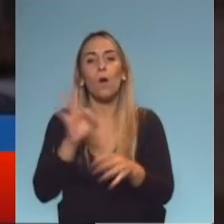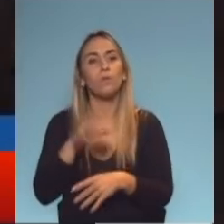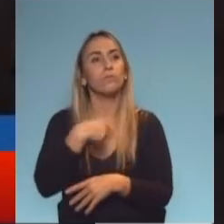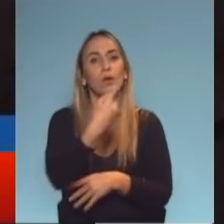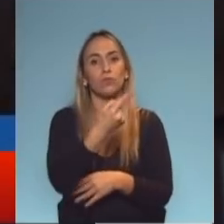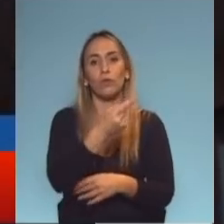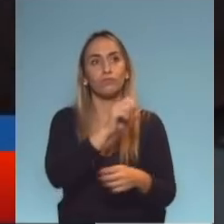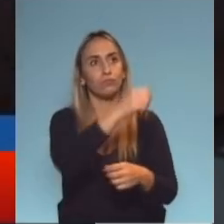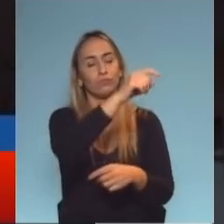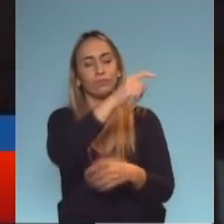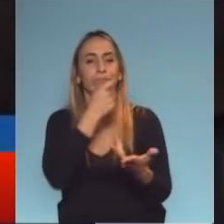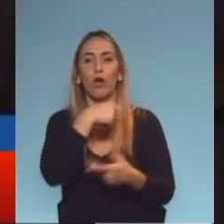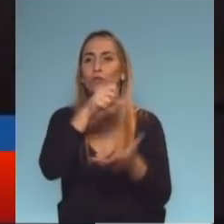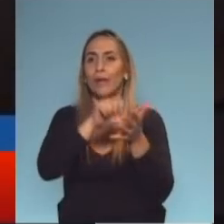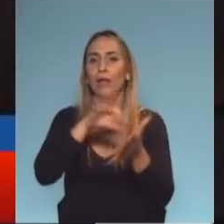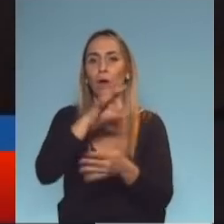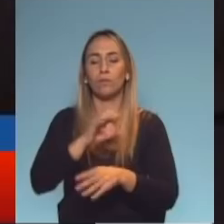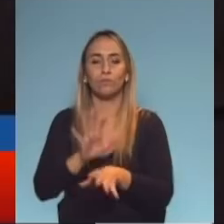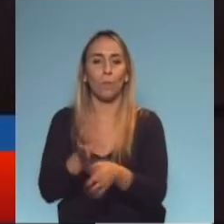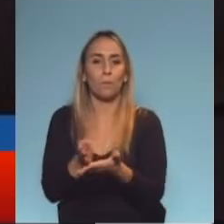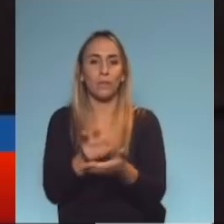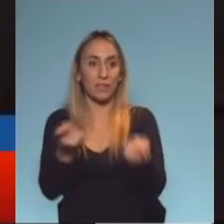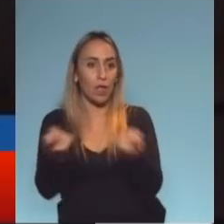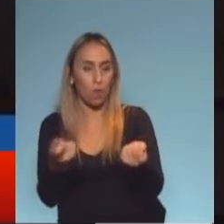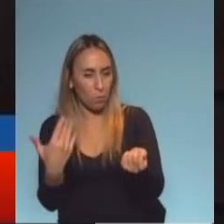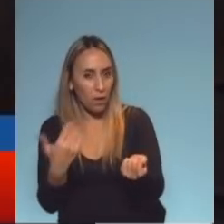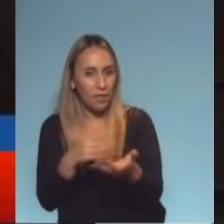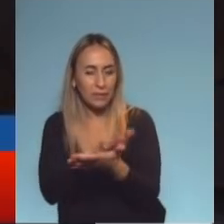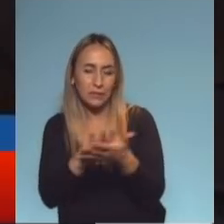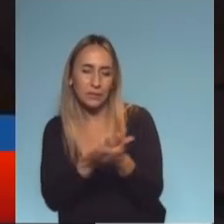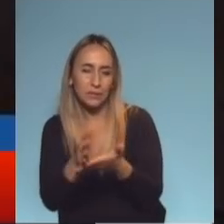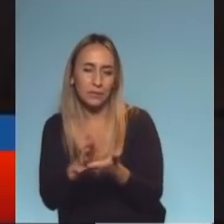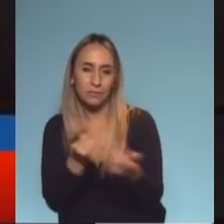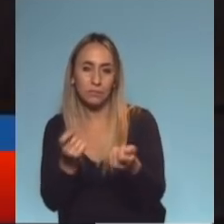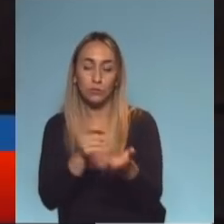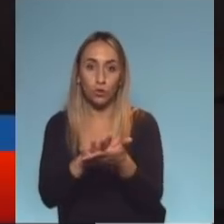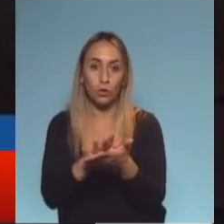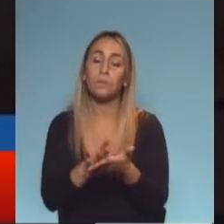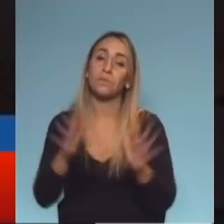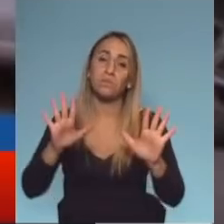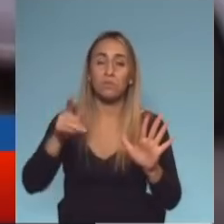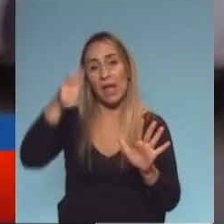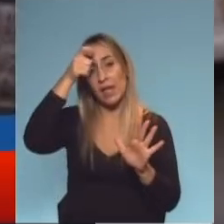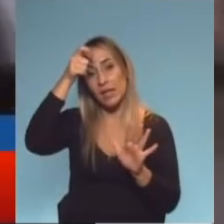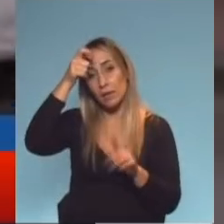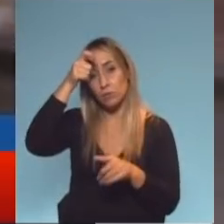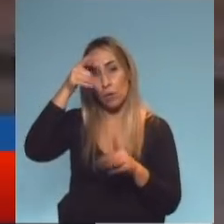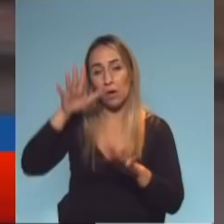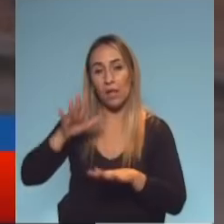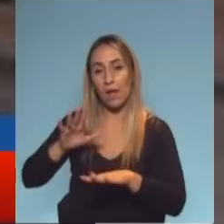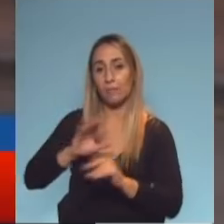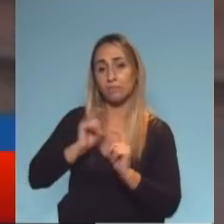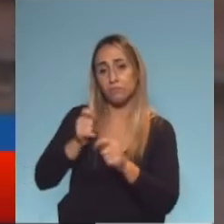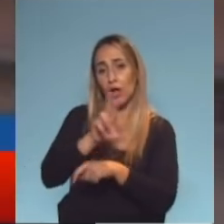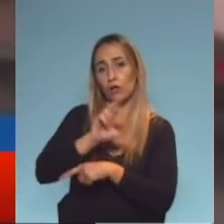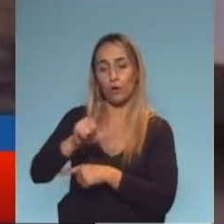para frenar un poco esto que estamos viendo? Se mencionaba la posibilidad de que Egipto ocupe también ese rol. Egipto, bueno, históricamente